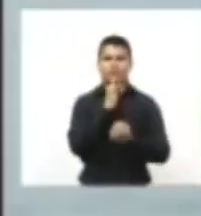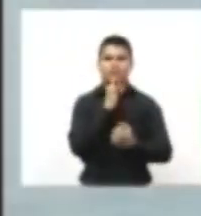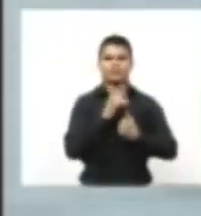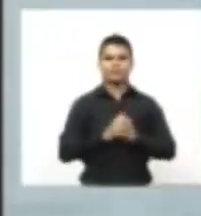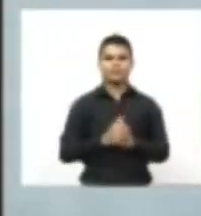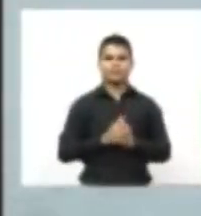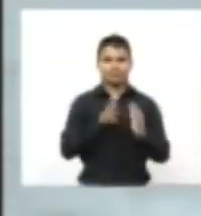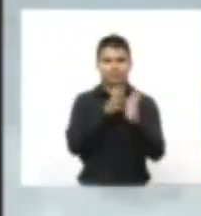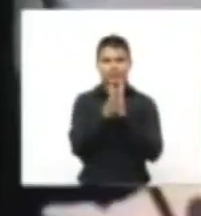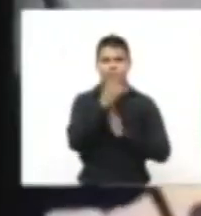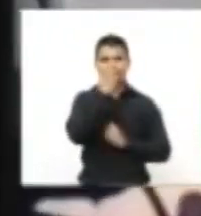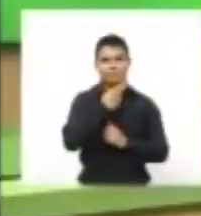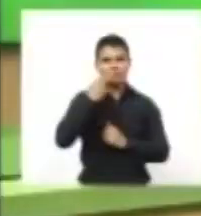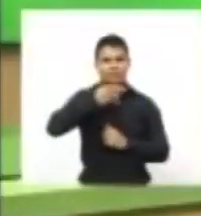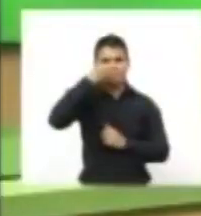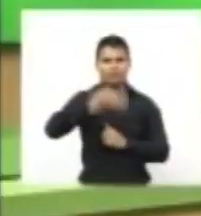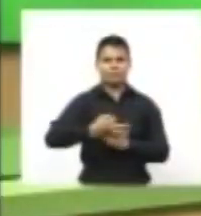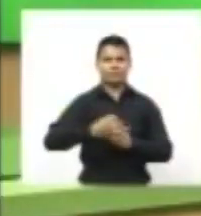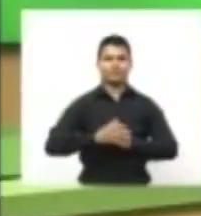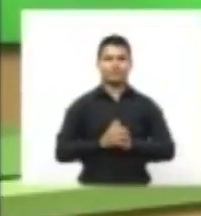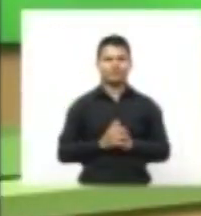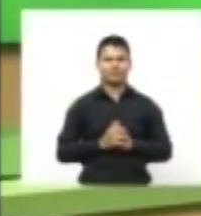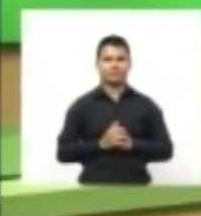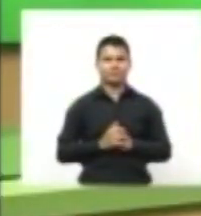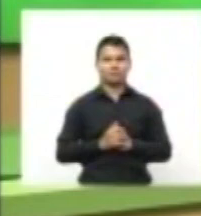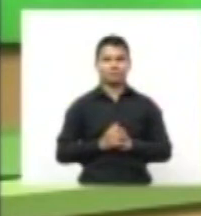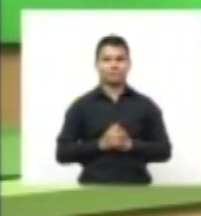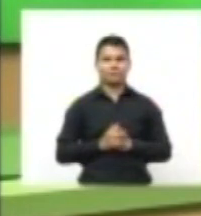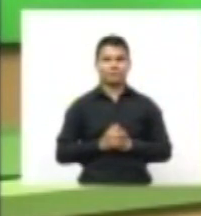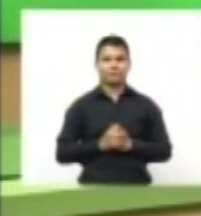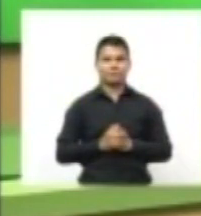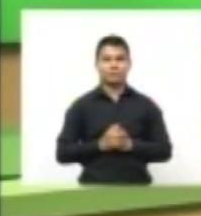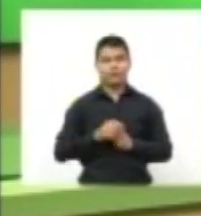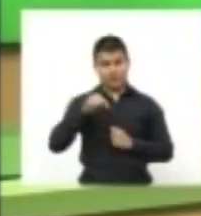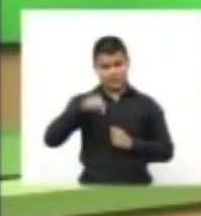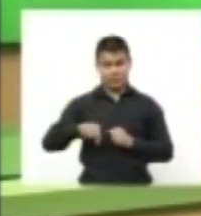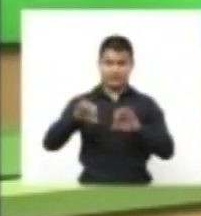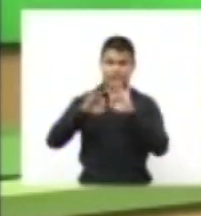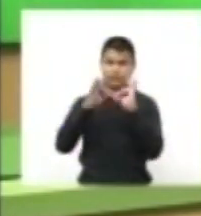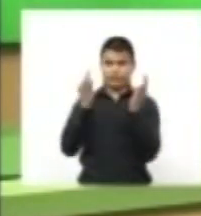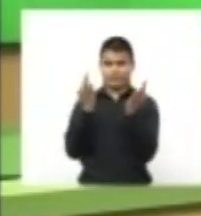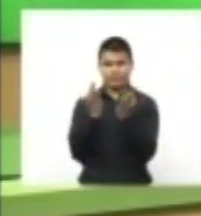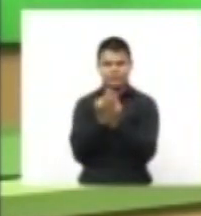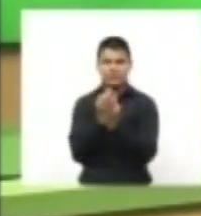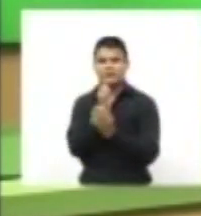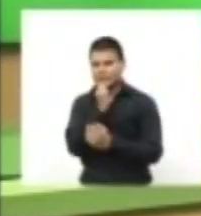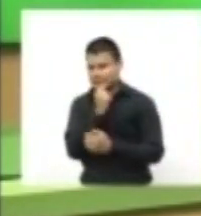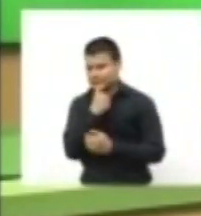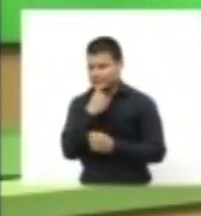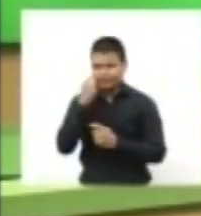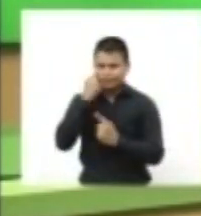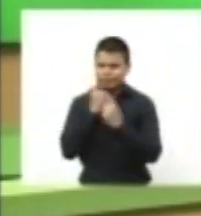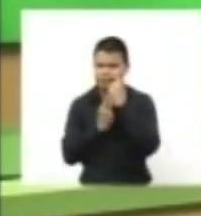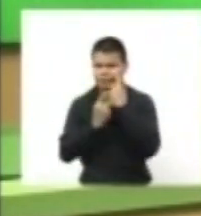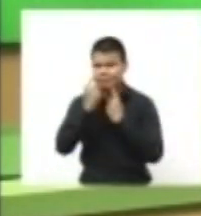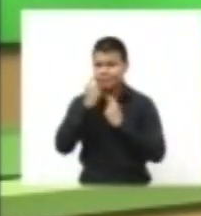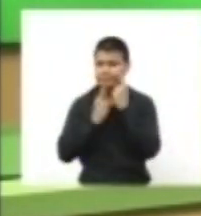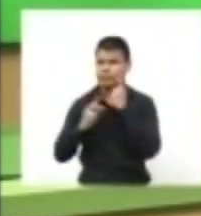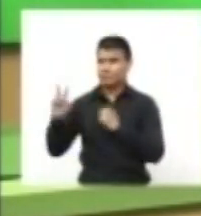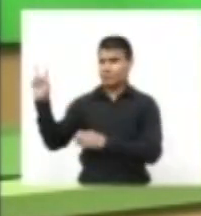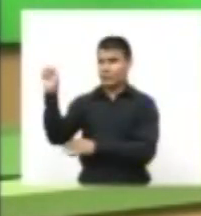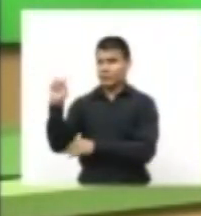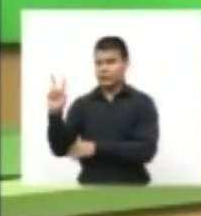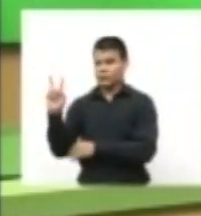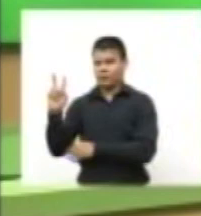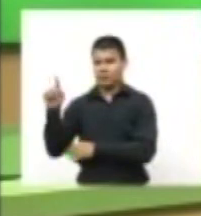Noticias, un compromiso con la verdad. Bien, una familia en el barrio Rebolo en Barranquilla llora a uno de sus miembros que vino desde Venezuela en busca de un